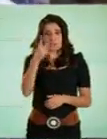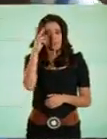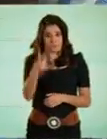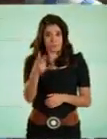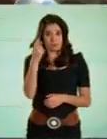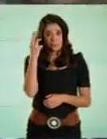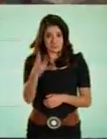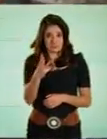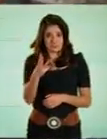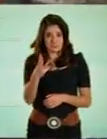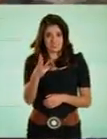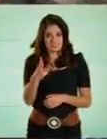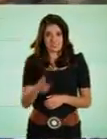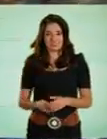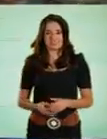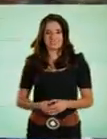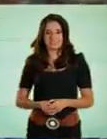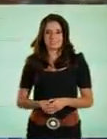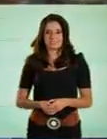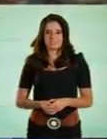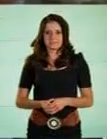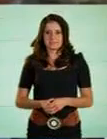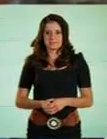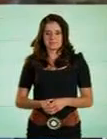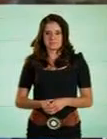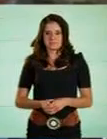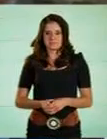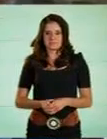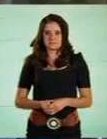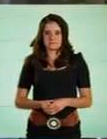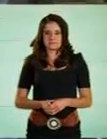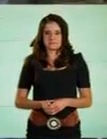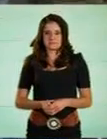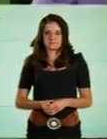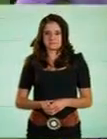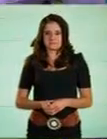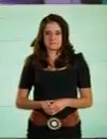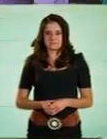Una, dos y tres. Tres.